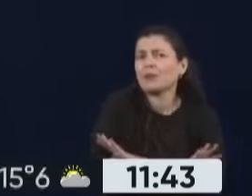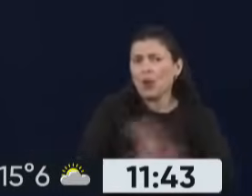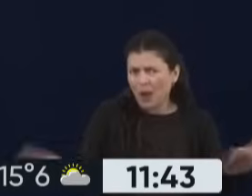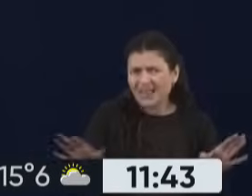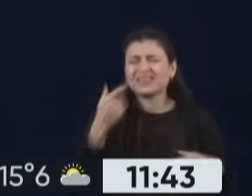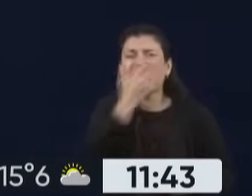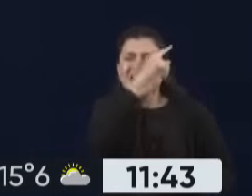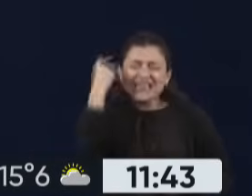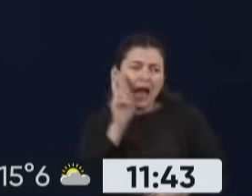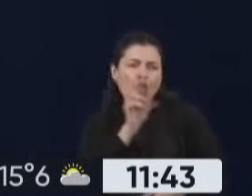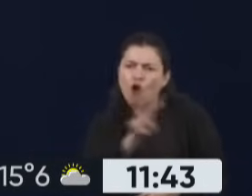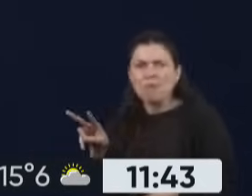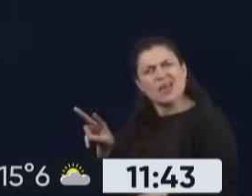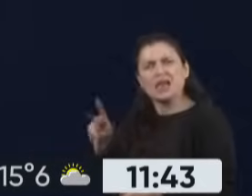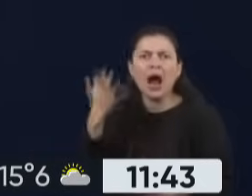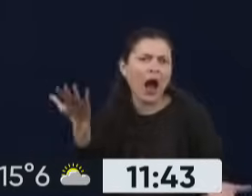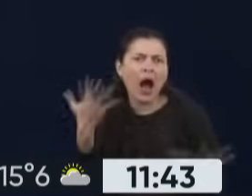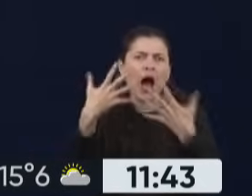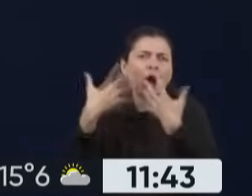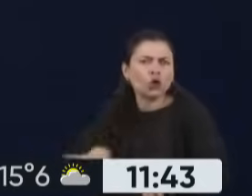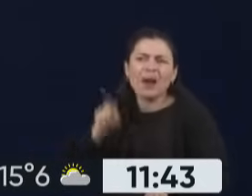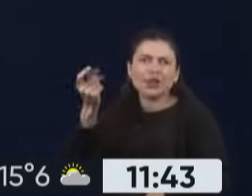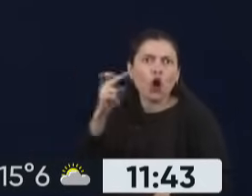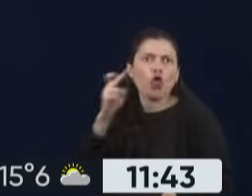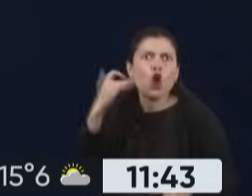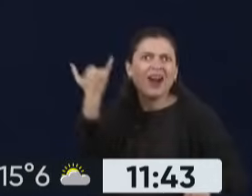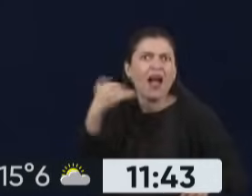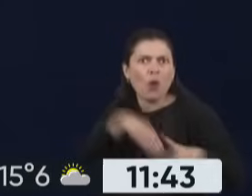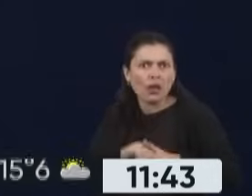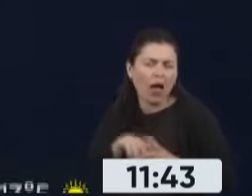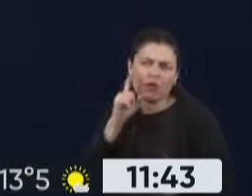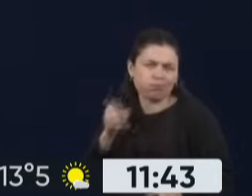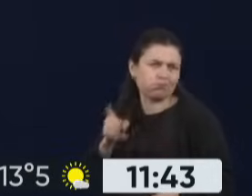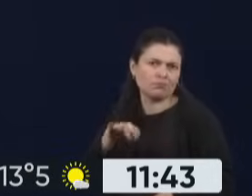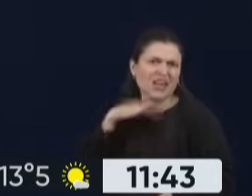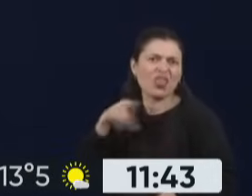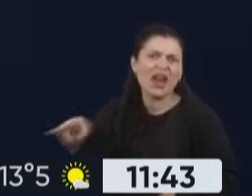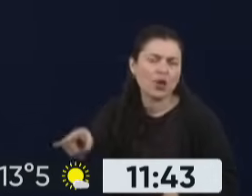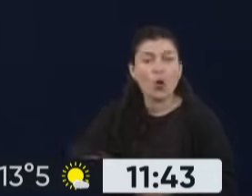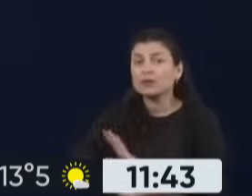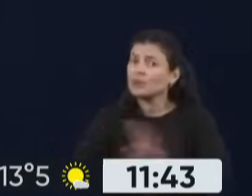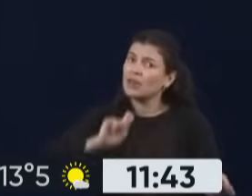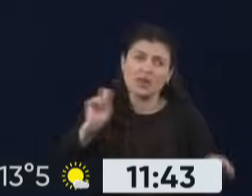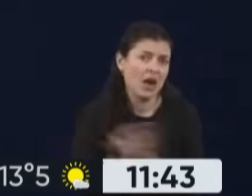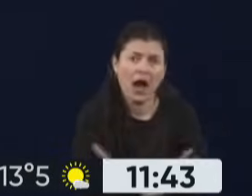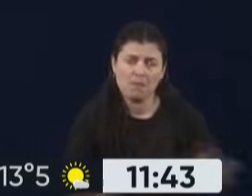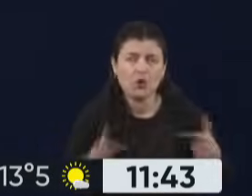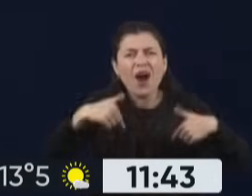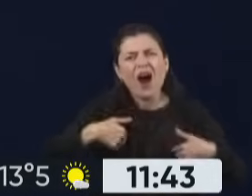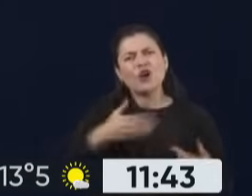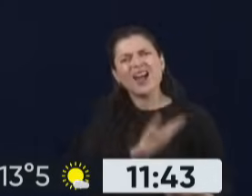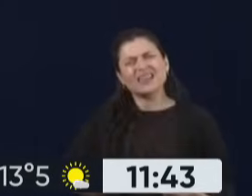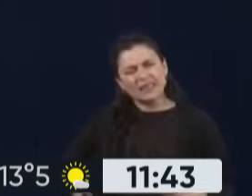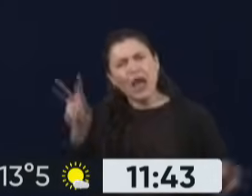como criminales por default. El objetivo del Estado ya no será el de perseguir al argentino de bien, que se parte el